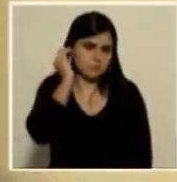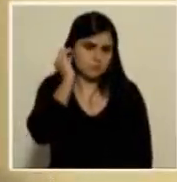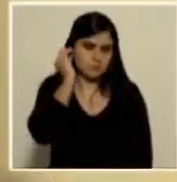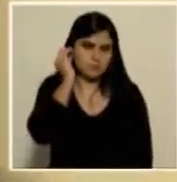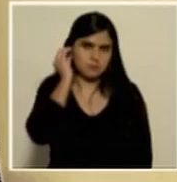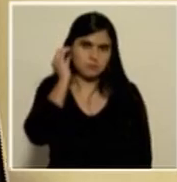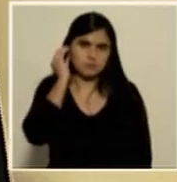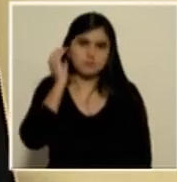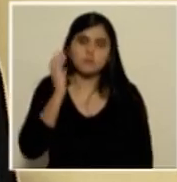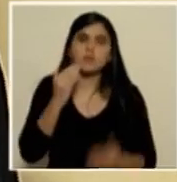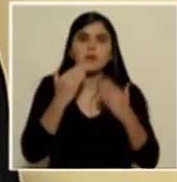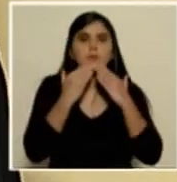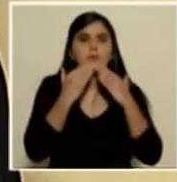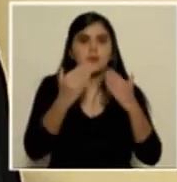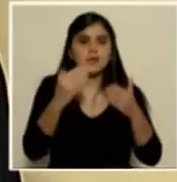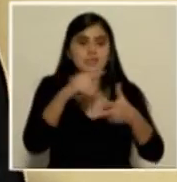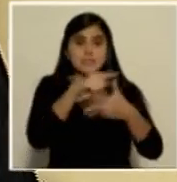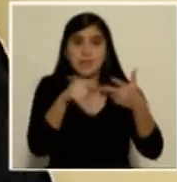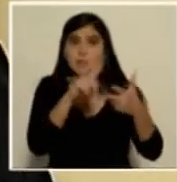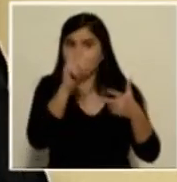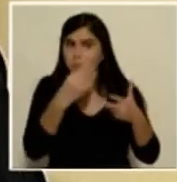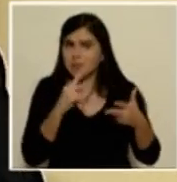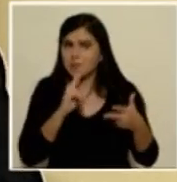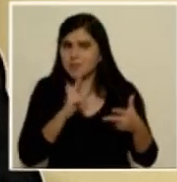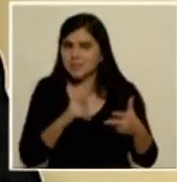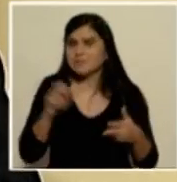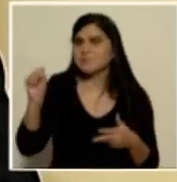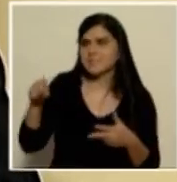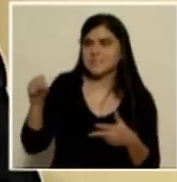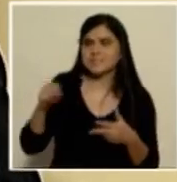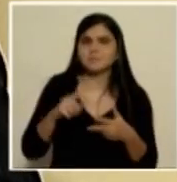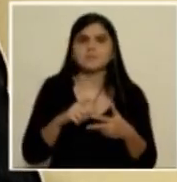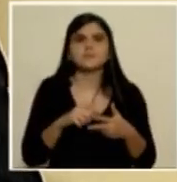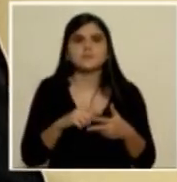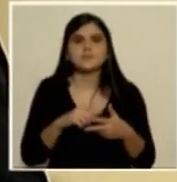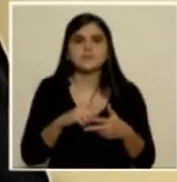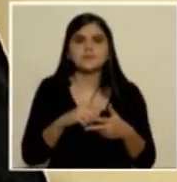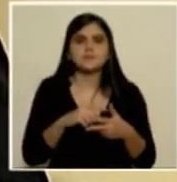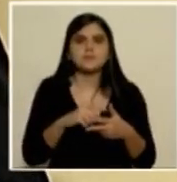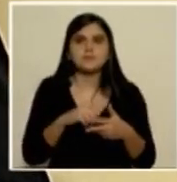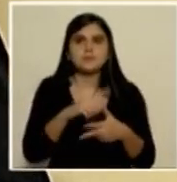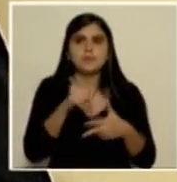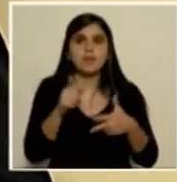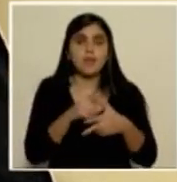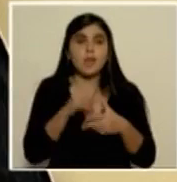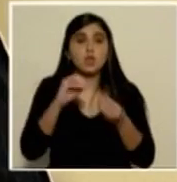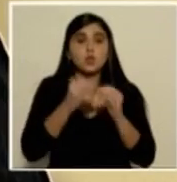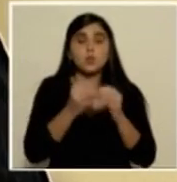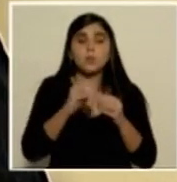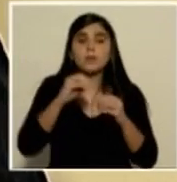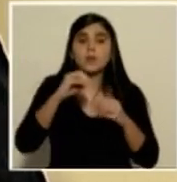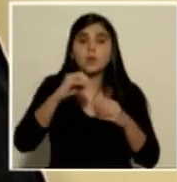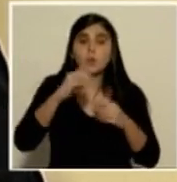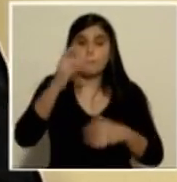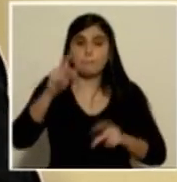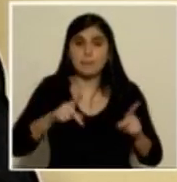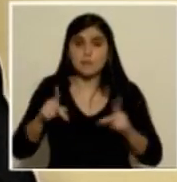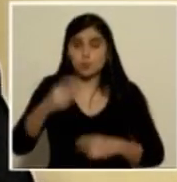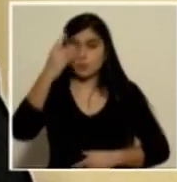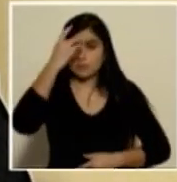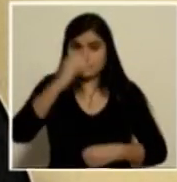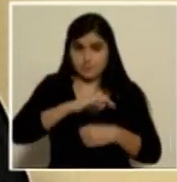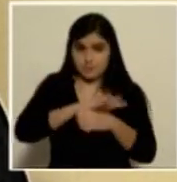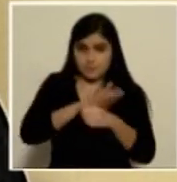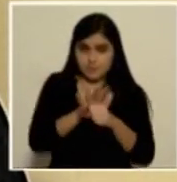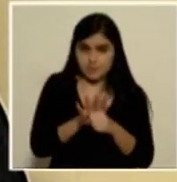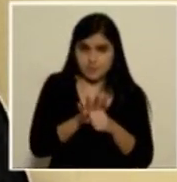Gracias, Jessica, por sus preguntas. Son 3, ¿verdad? Sí. Vea, con respecto al número de casos y la trazabilidad, eso va a variar mucho porque